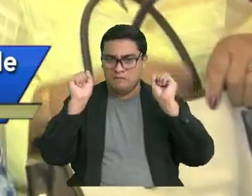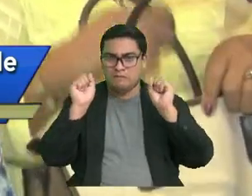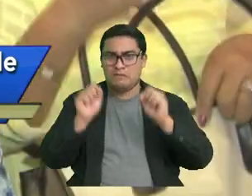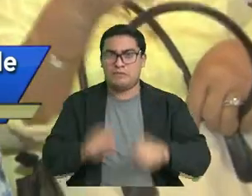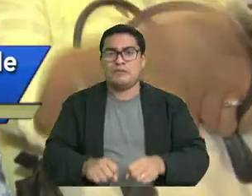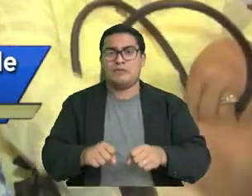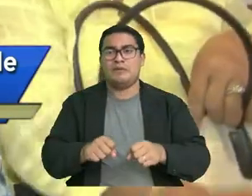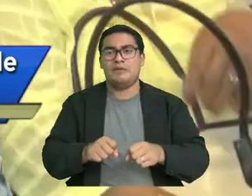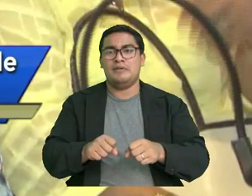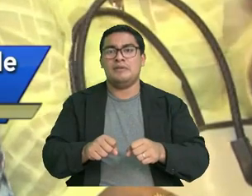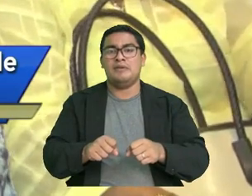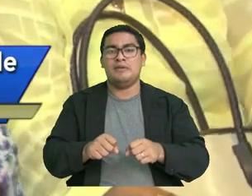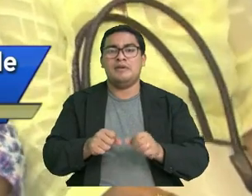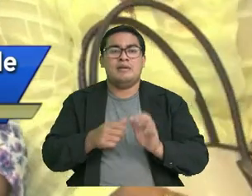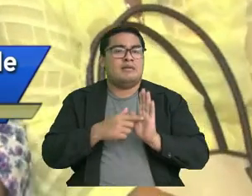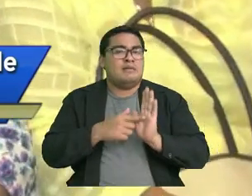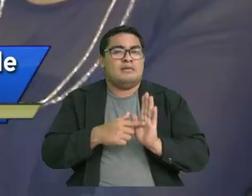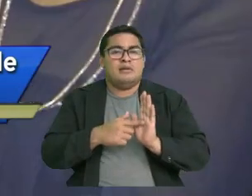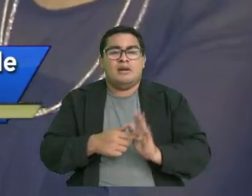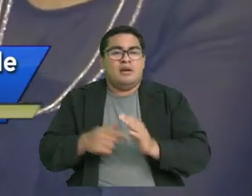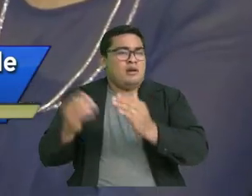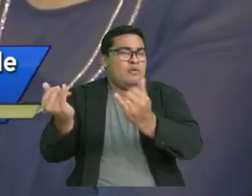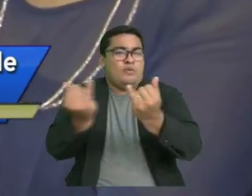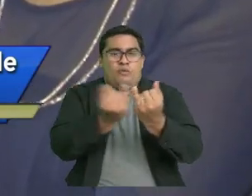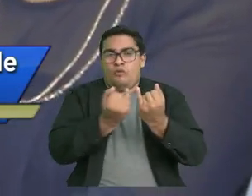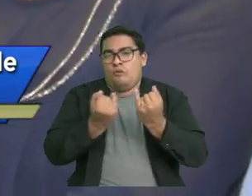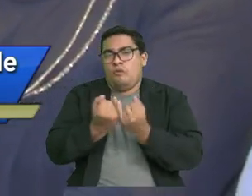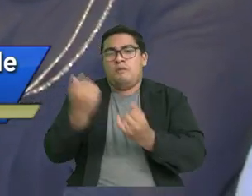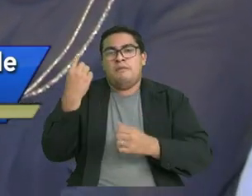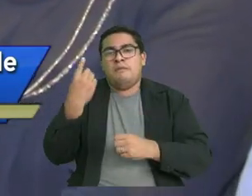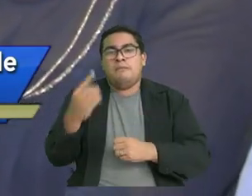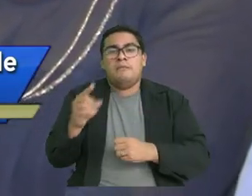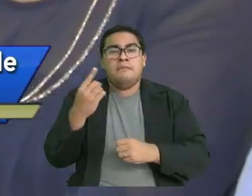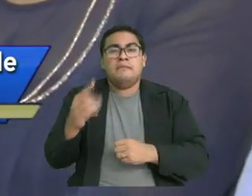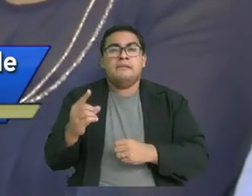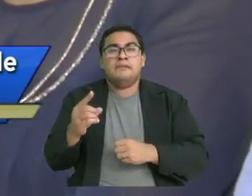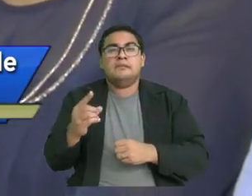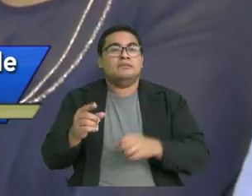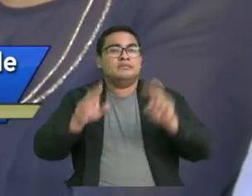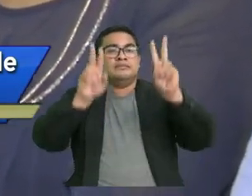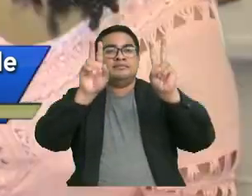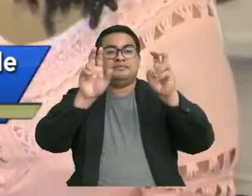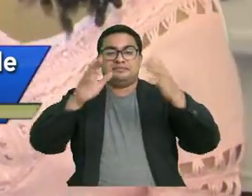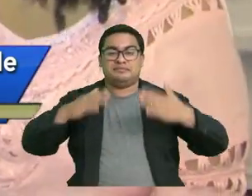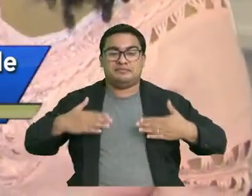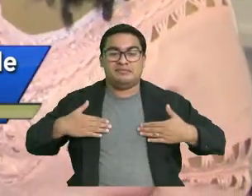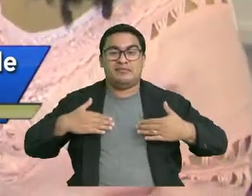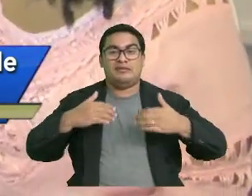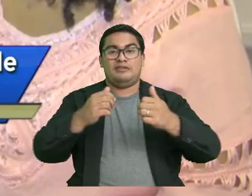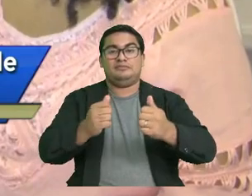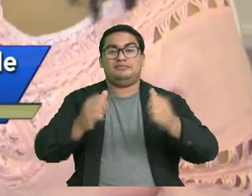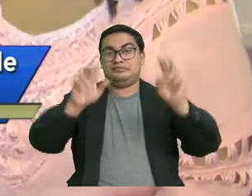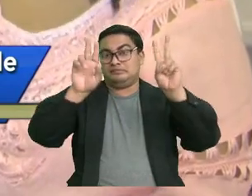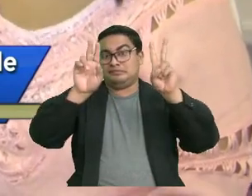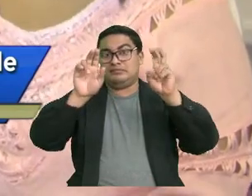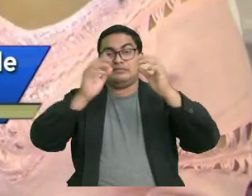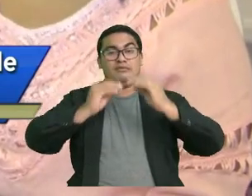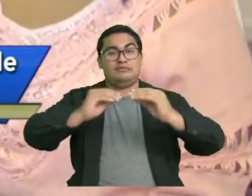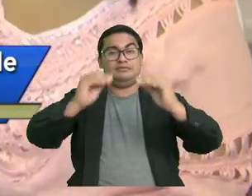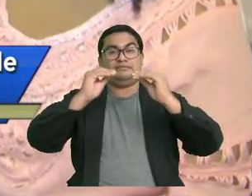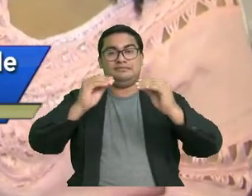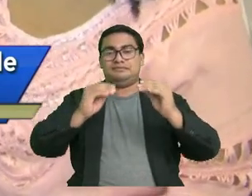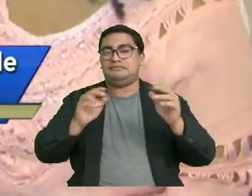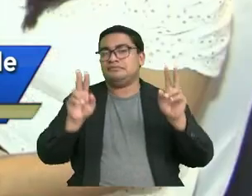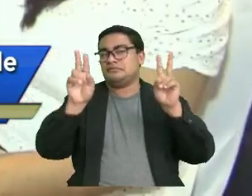acceder con igualdad de derechos a los temas de salud, a los temas de